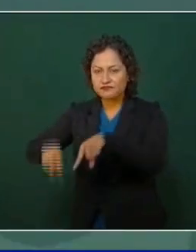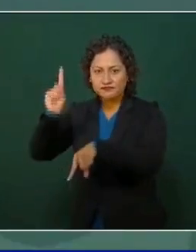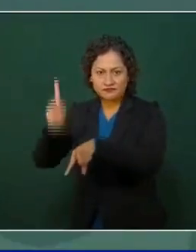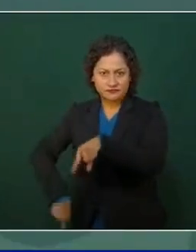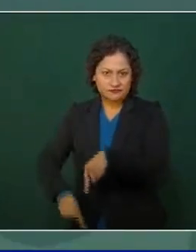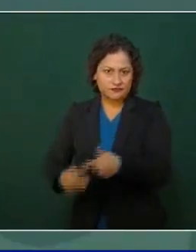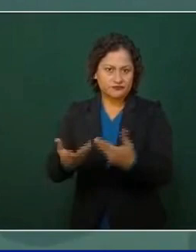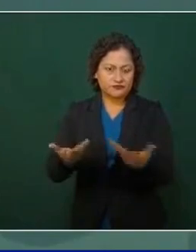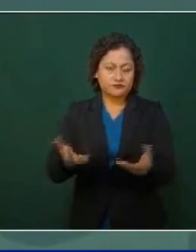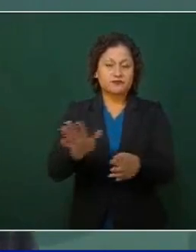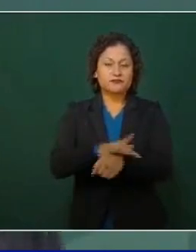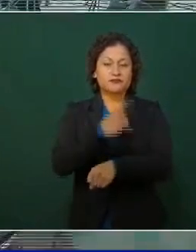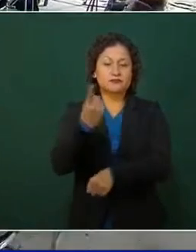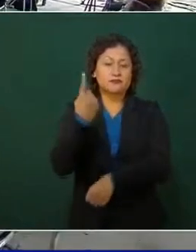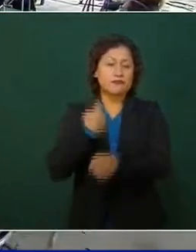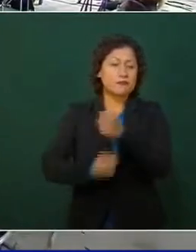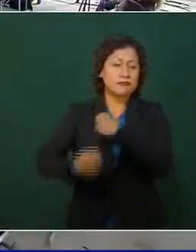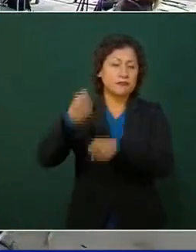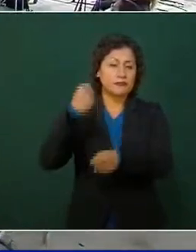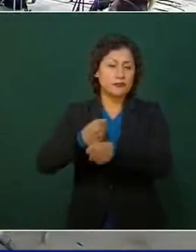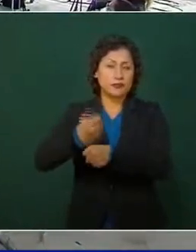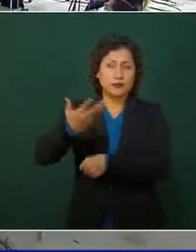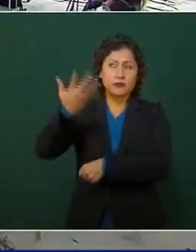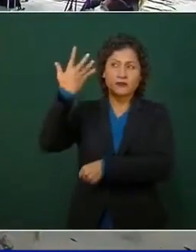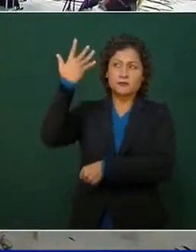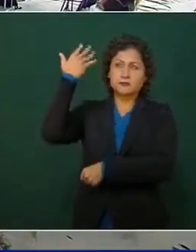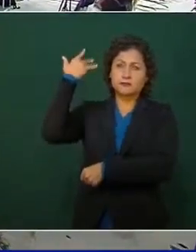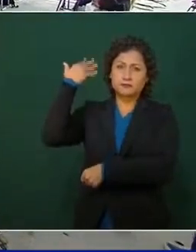porque desde hace muchos años,